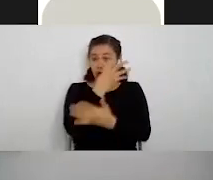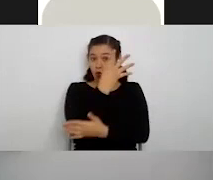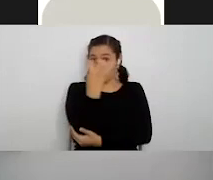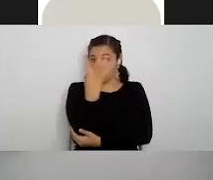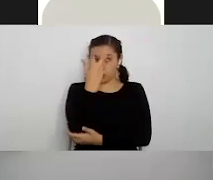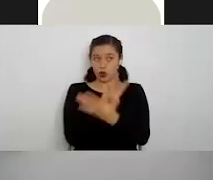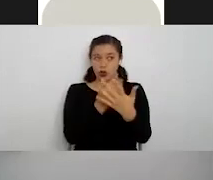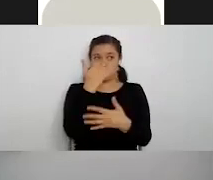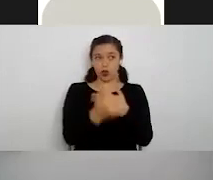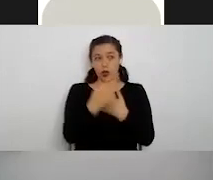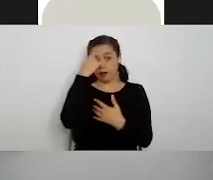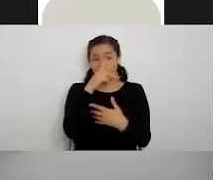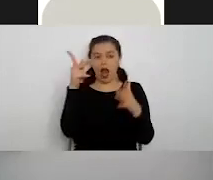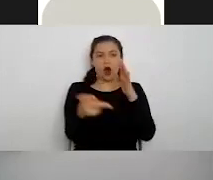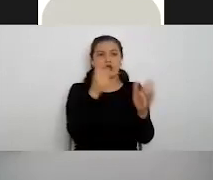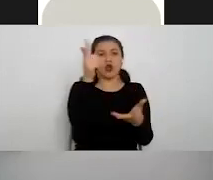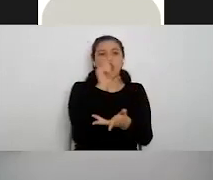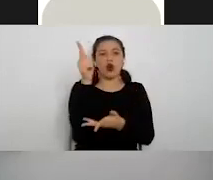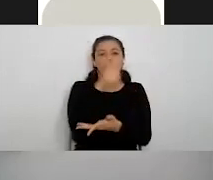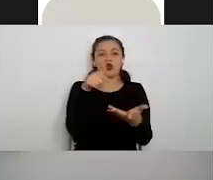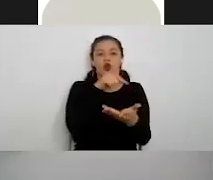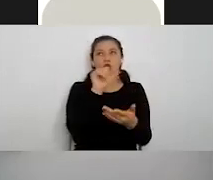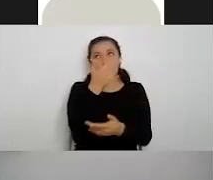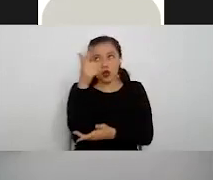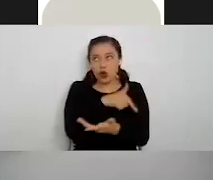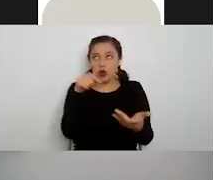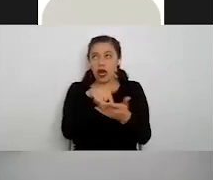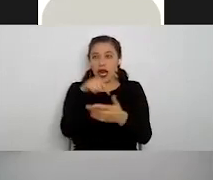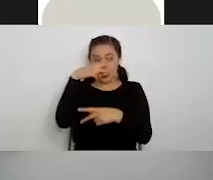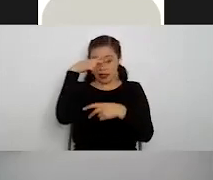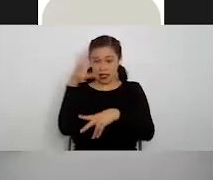de relocalización que buscan instalarse en México.